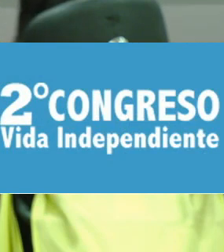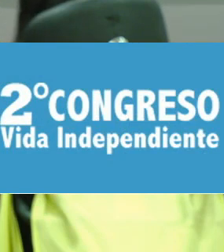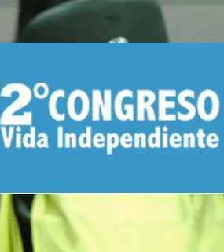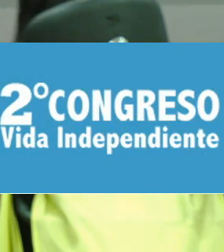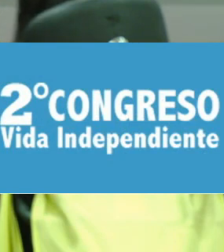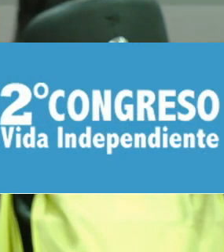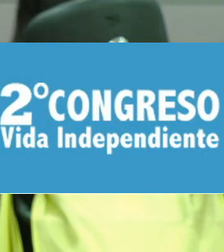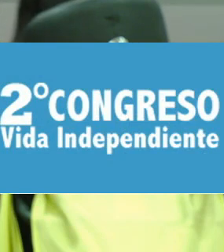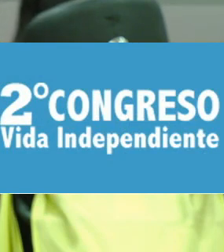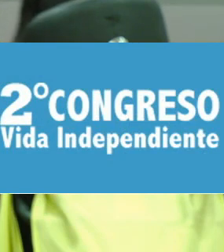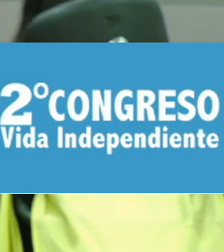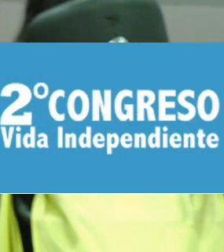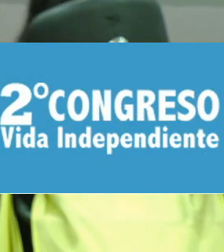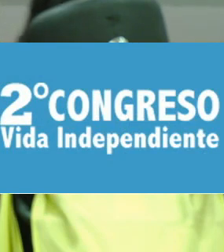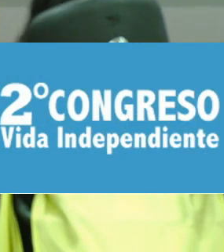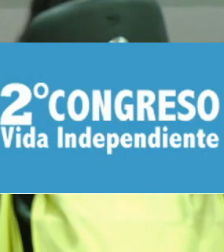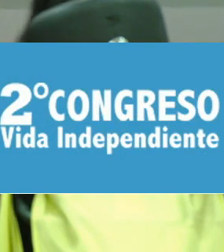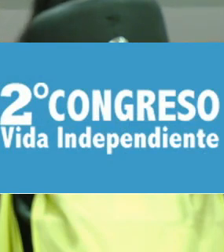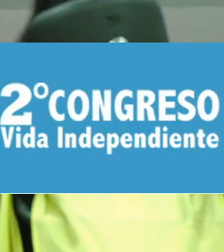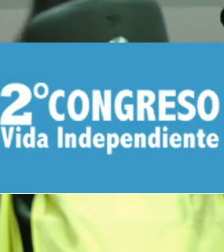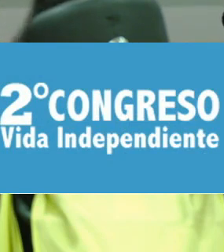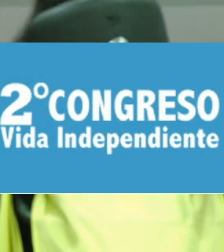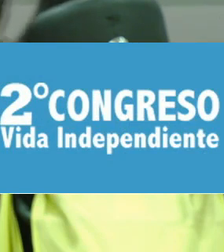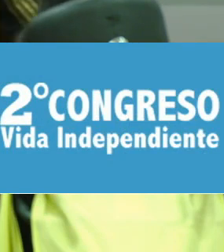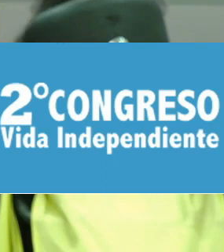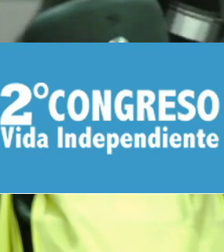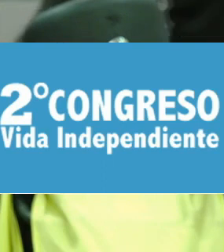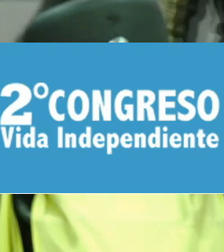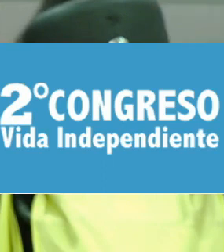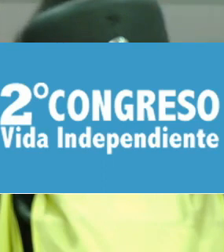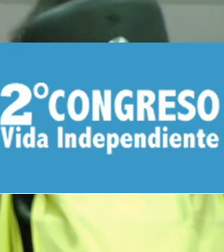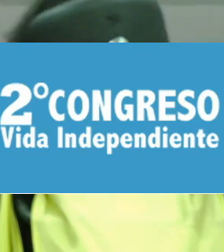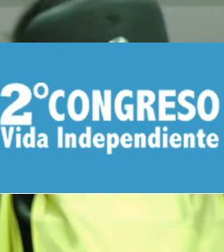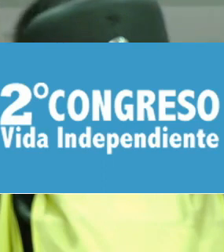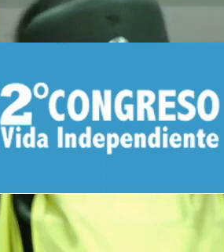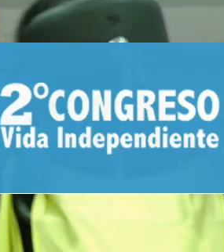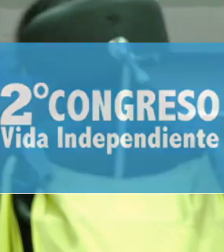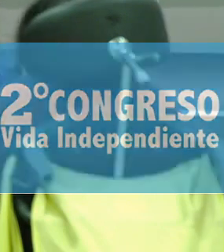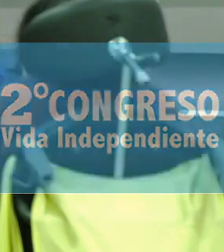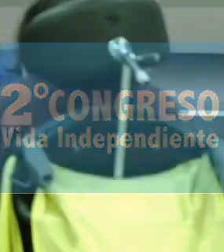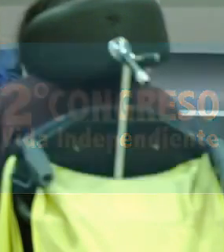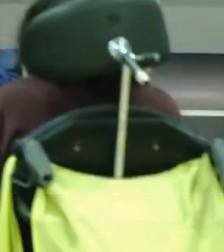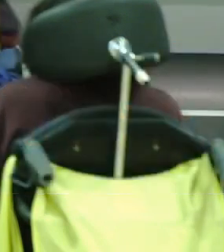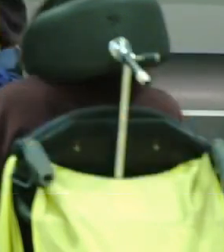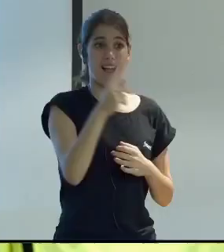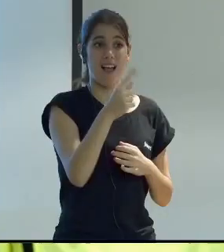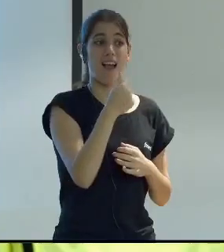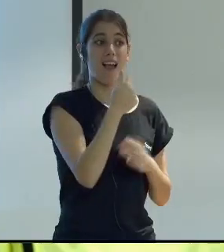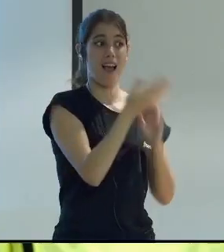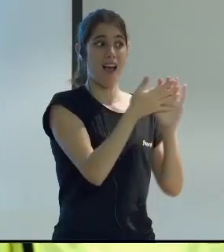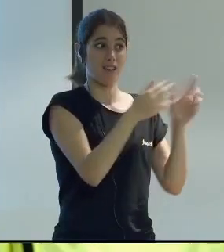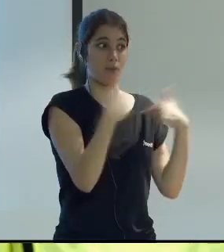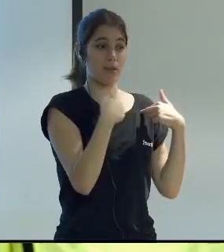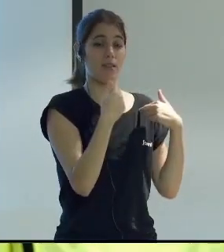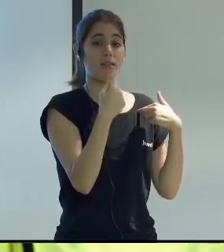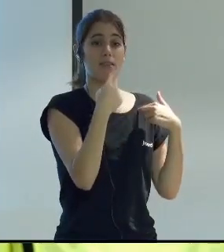se convierta en una realidad a la vida independiente. Kafka representó a Neil y habló de qué es lo que nosotros hacemos,